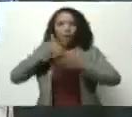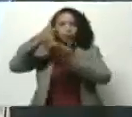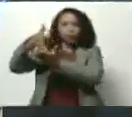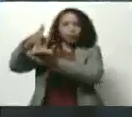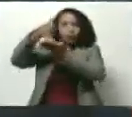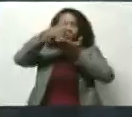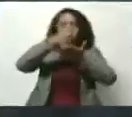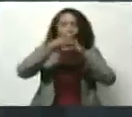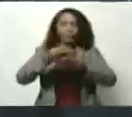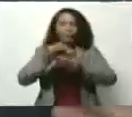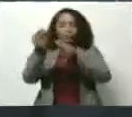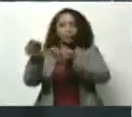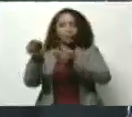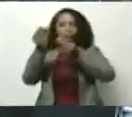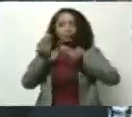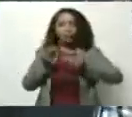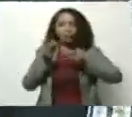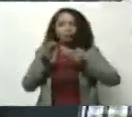que me brinda